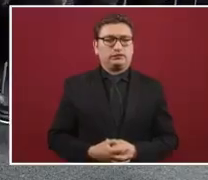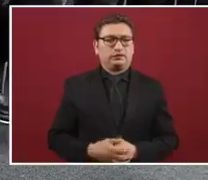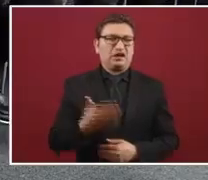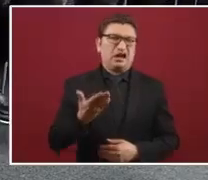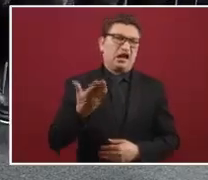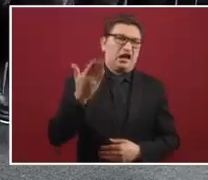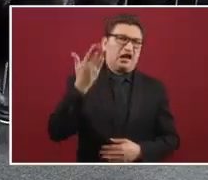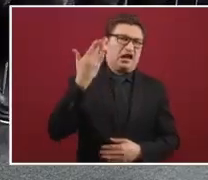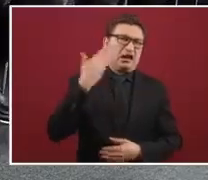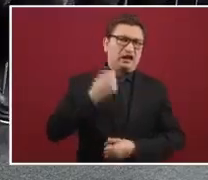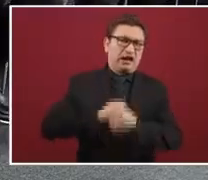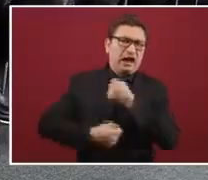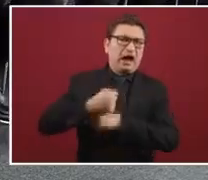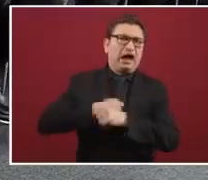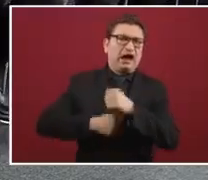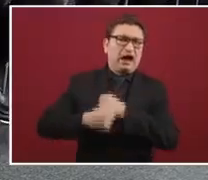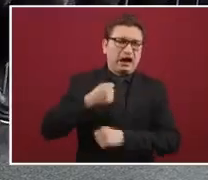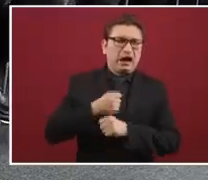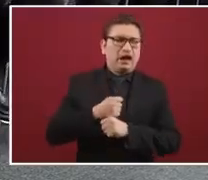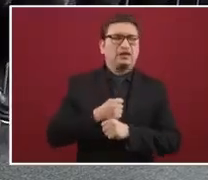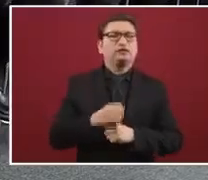muchos años,